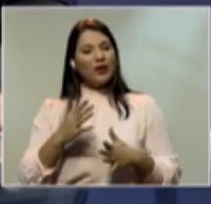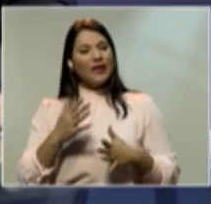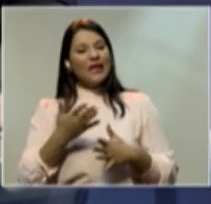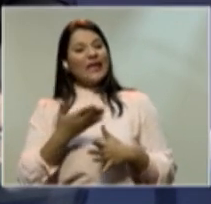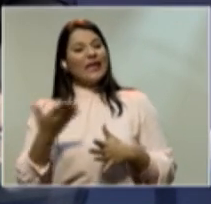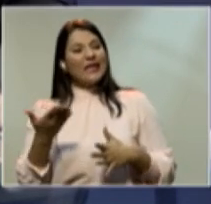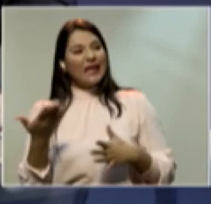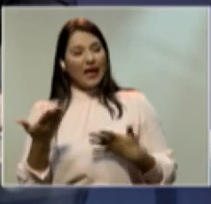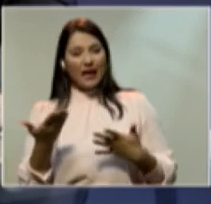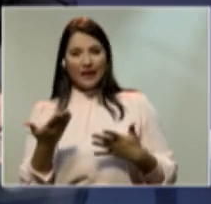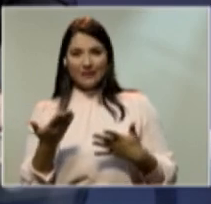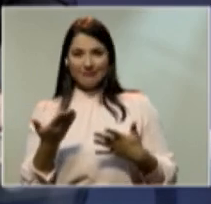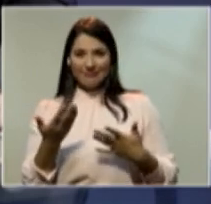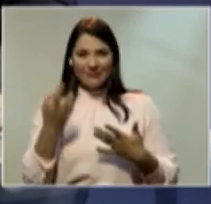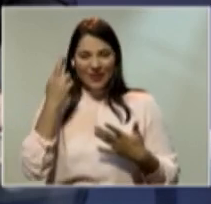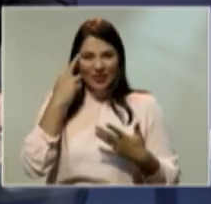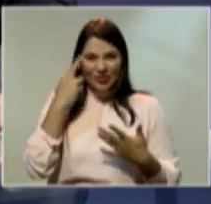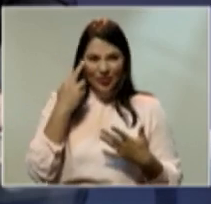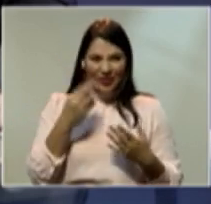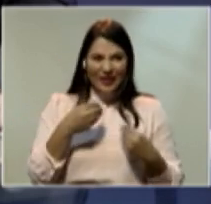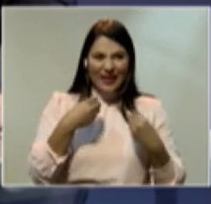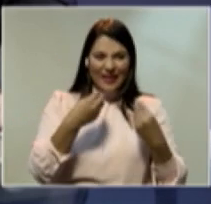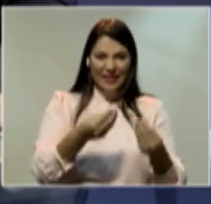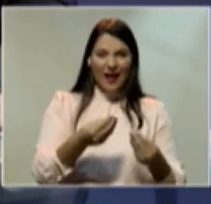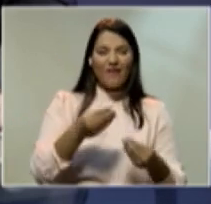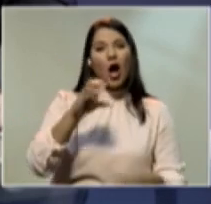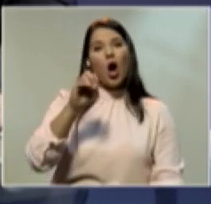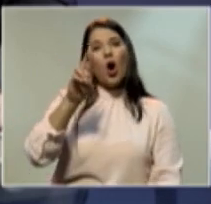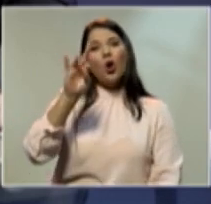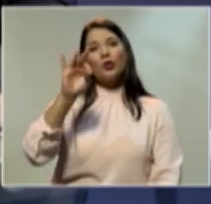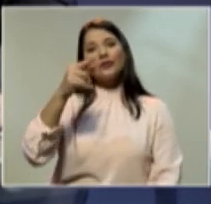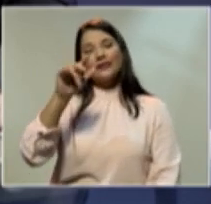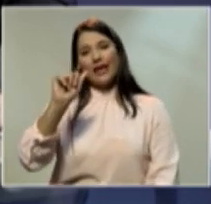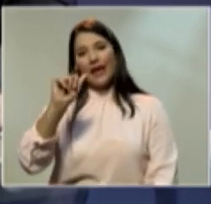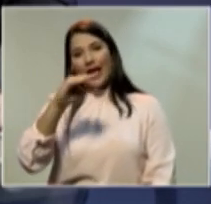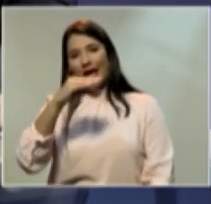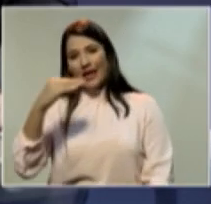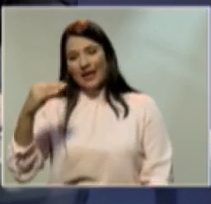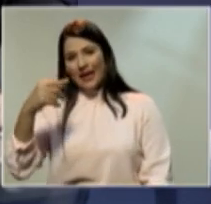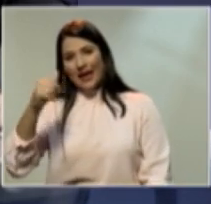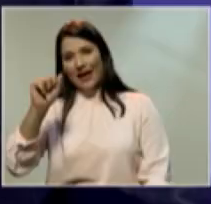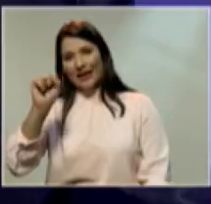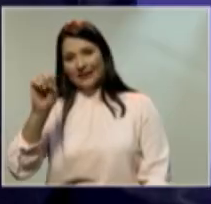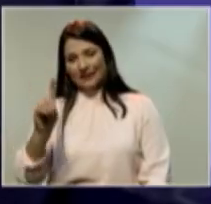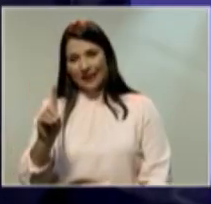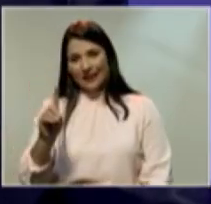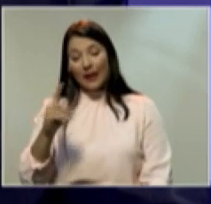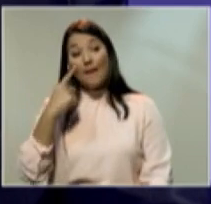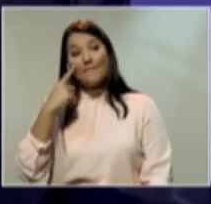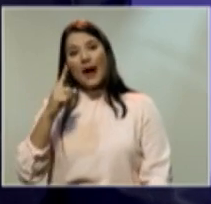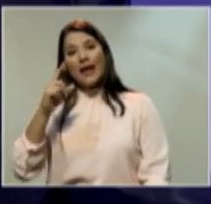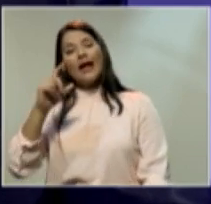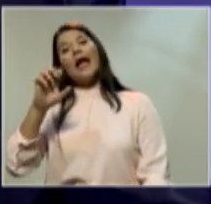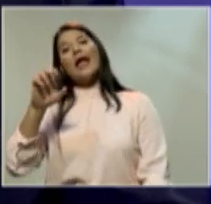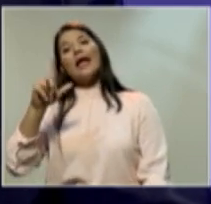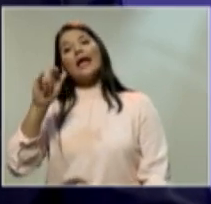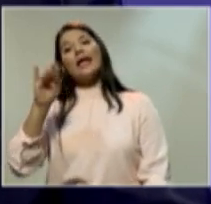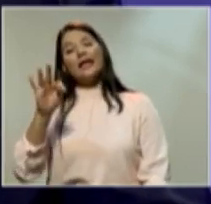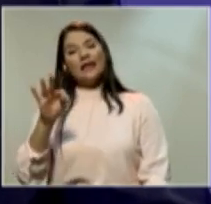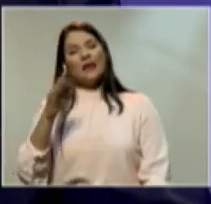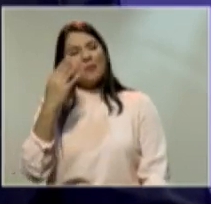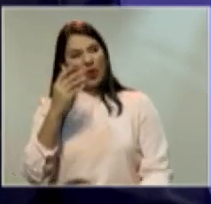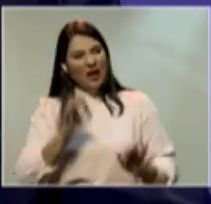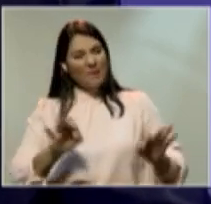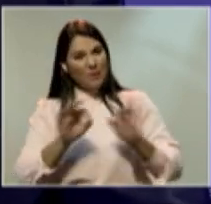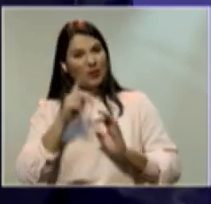Gasset a las élites y por qué tienen tanta importancia para usted? Bueno, son las minorías dirigentes de